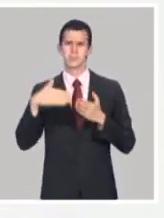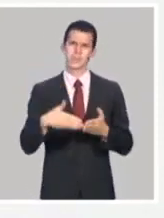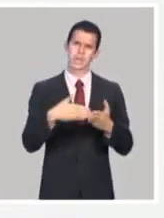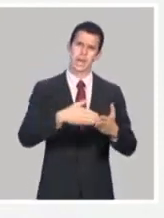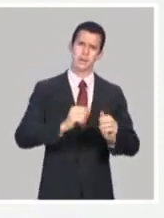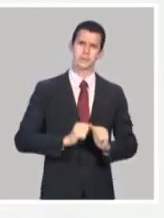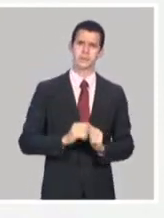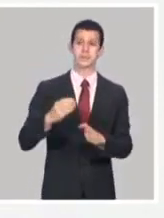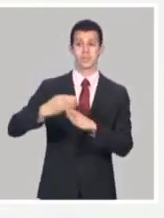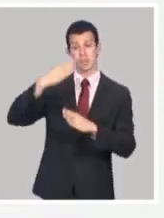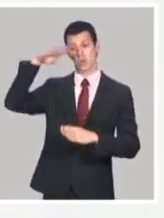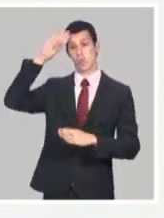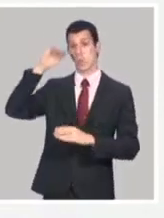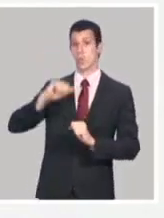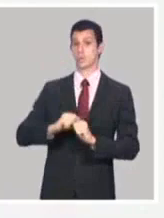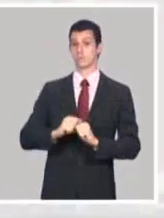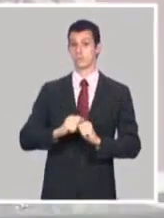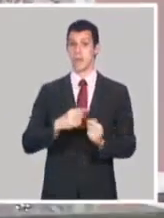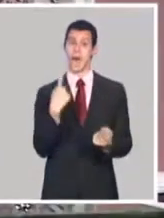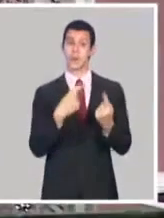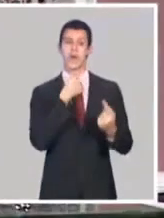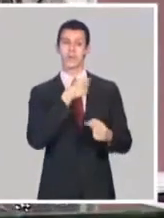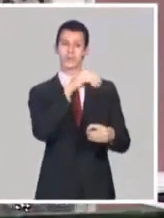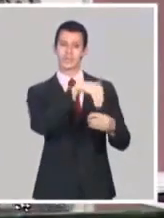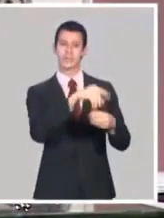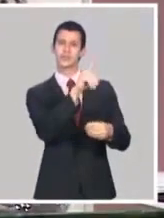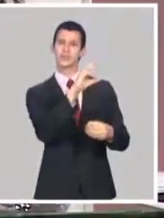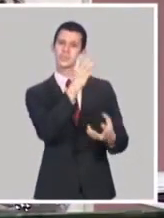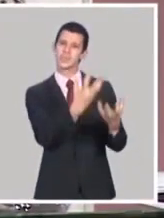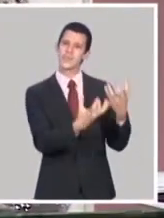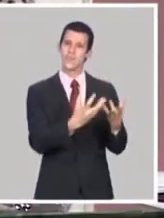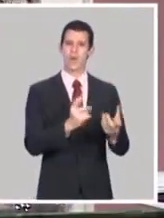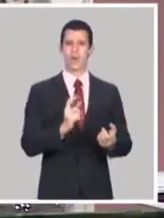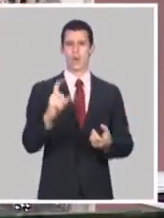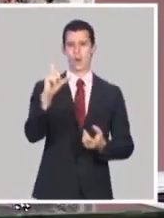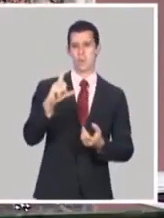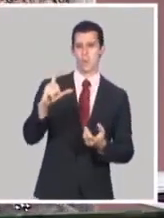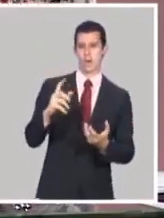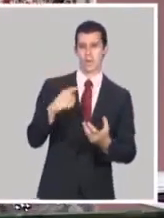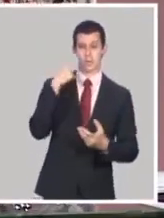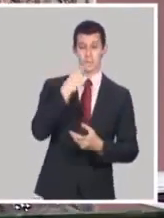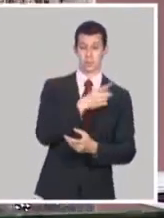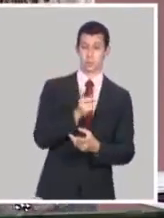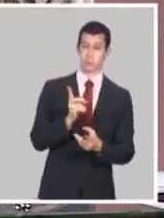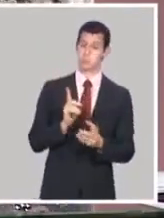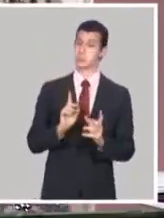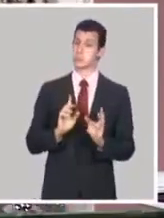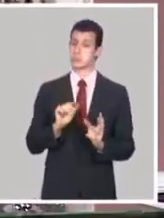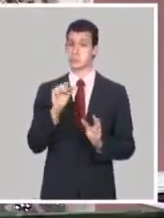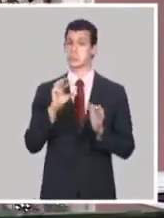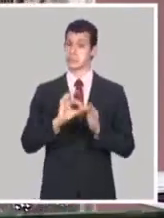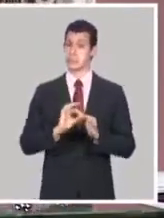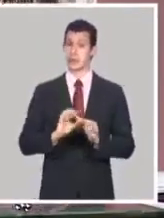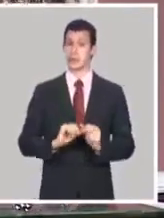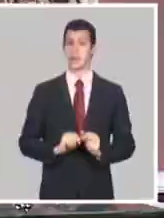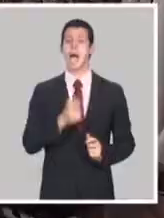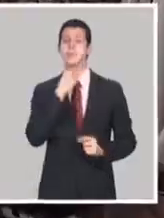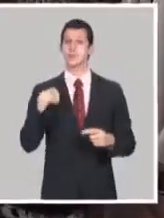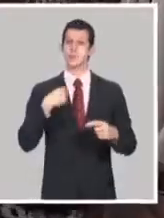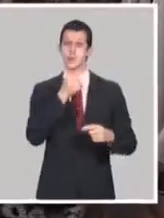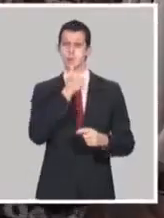y algunos municipios de cienfuegos y camagüey tú me pudieras preguntarnos qué diferencia hay entre el menos favorable y el